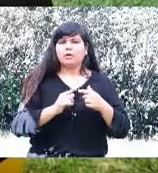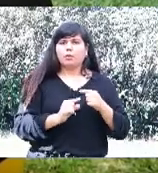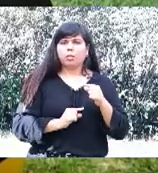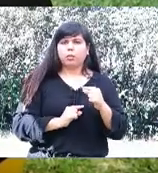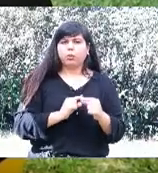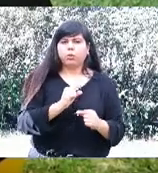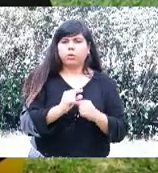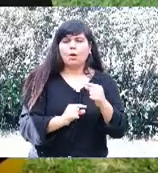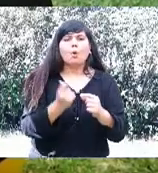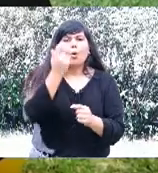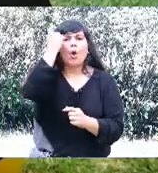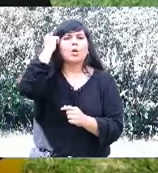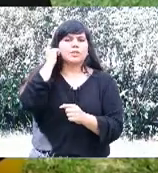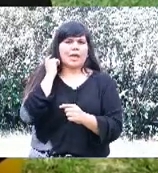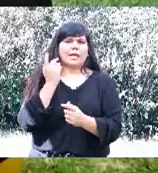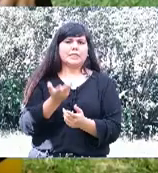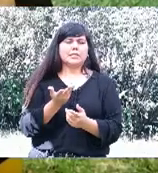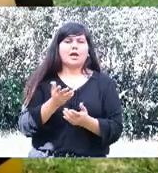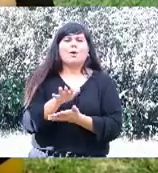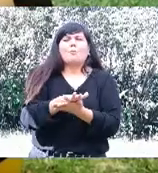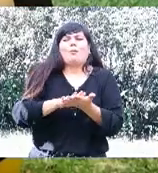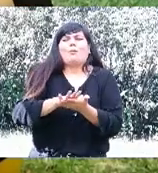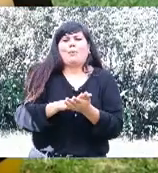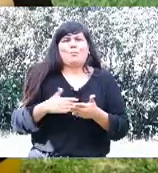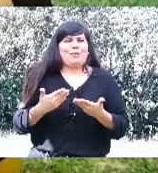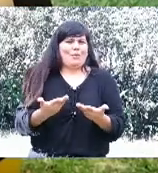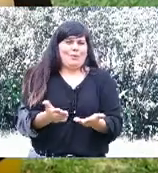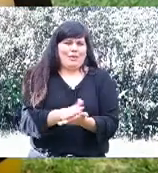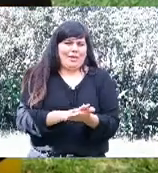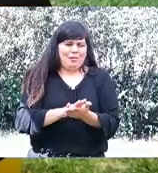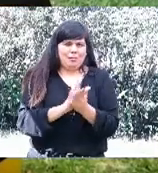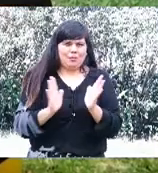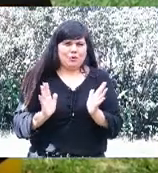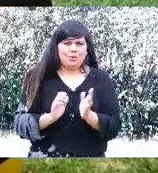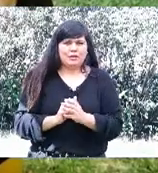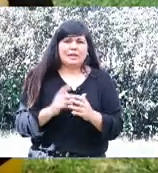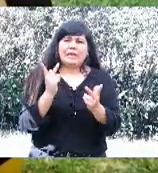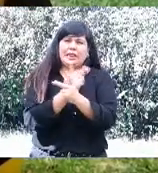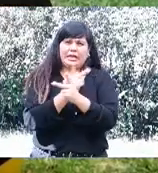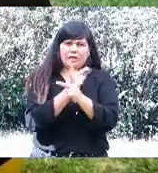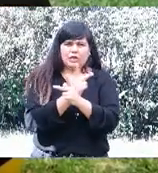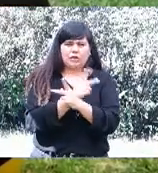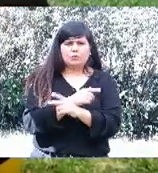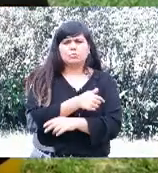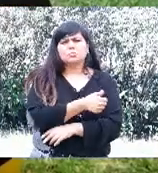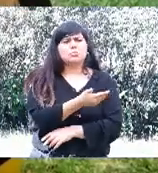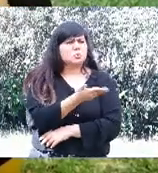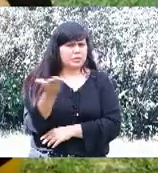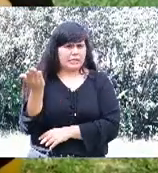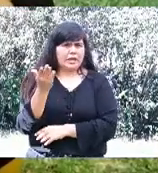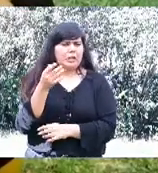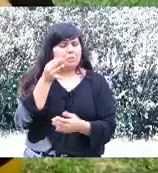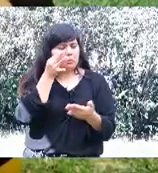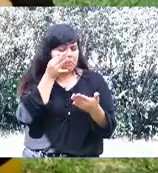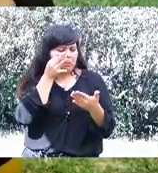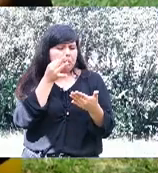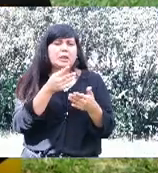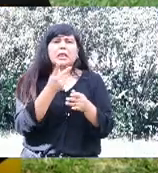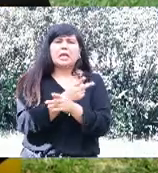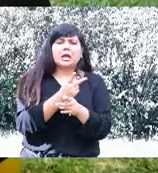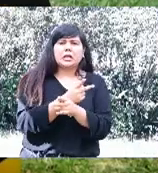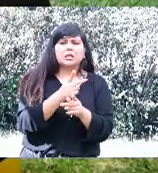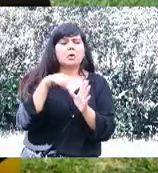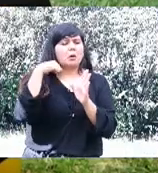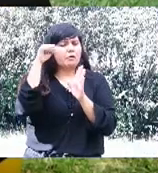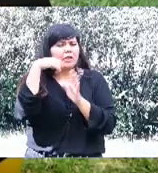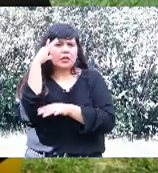con conciencia cierto y que por ejemplo les pongo un ejemplo concreto que en tiktok por ejemplo todos ustedes yo creo que algunos ve tiktok y ven algunos videos